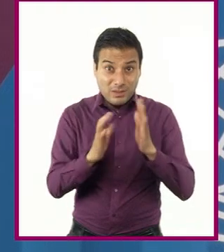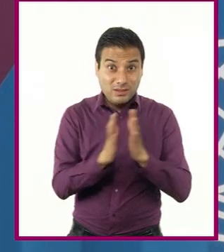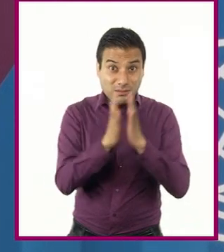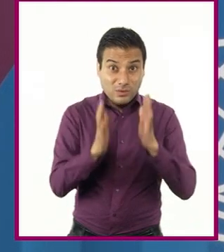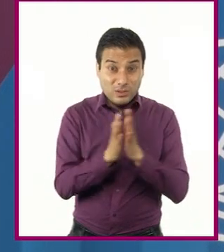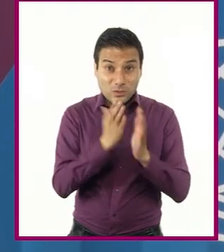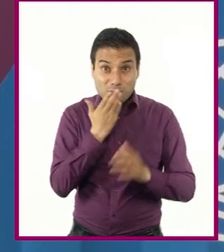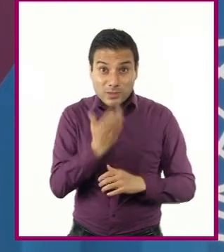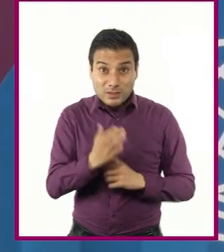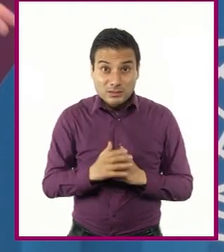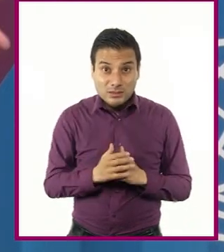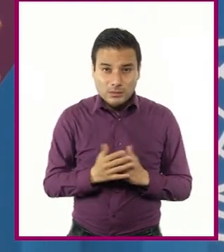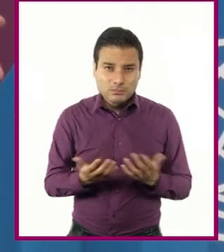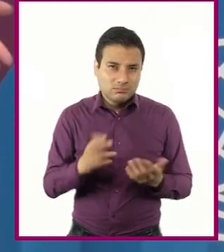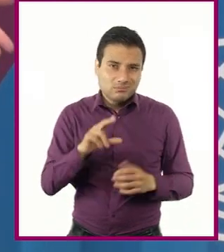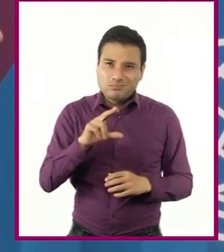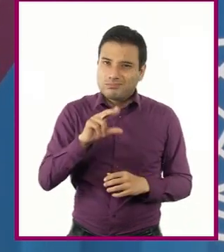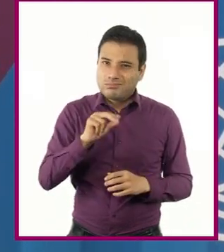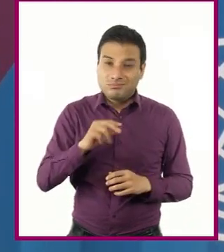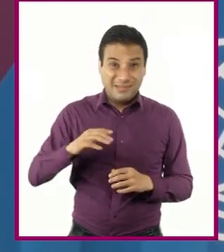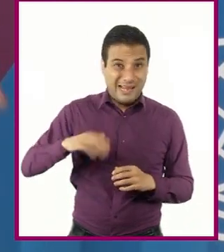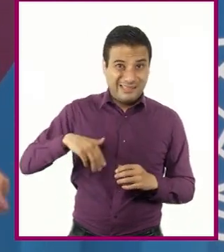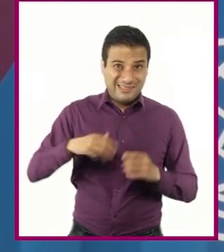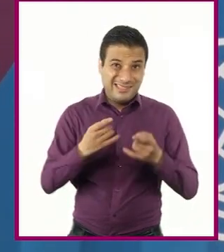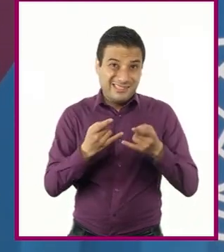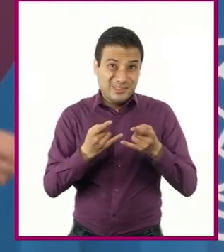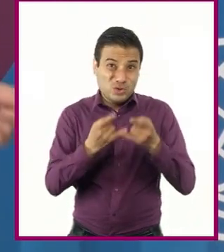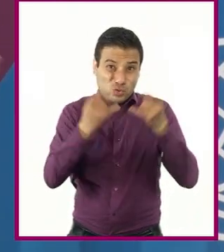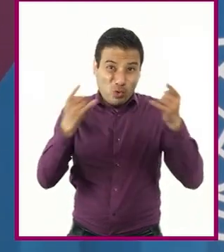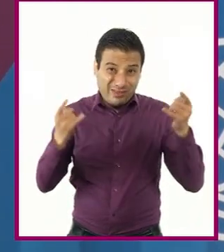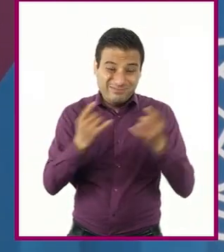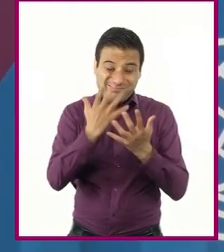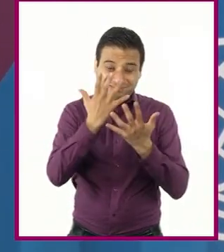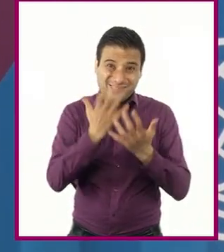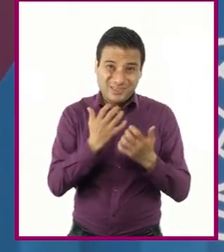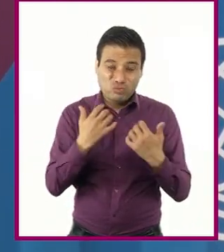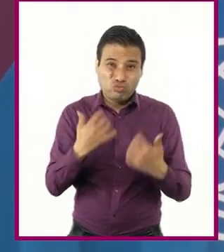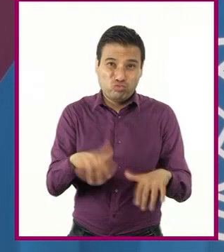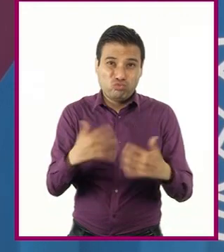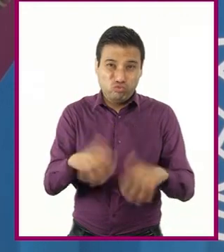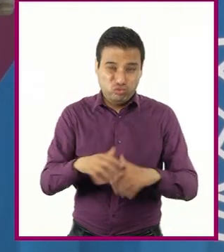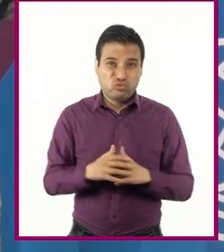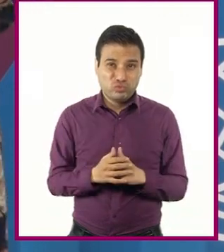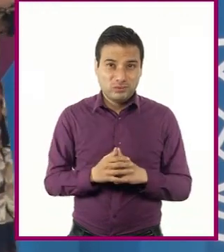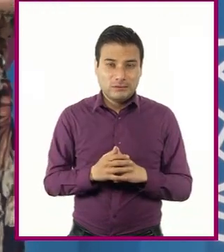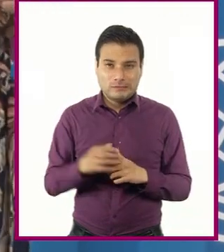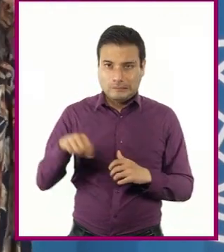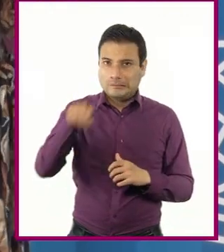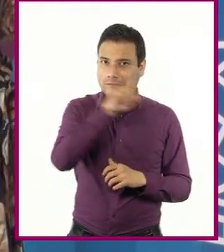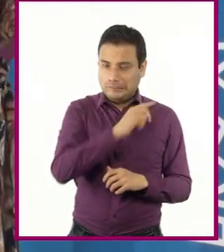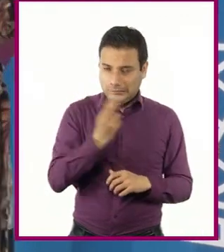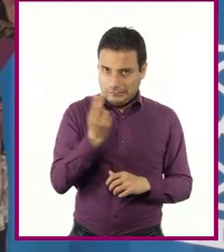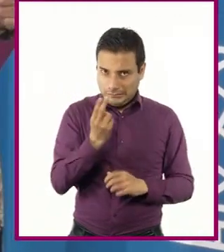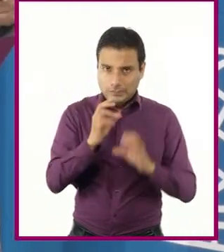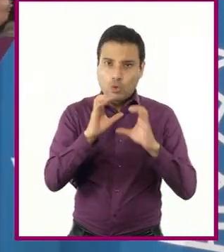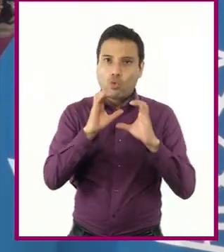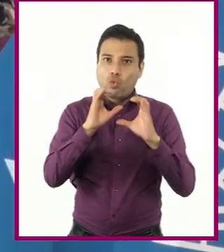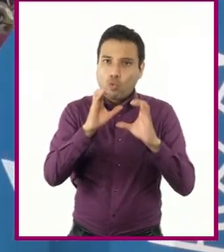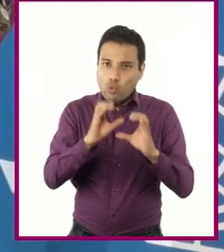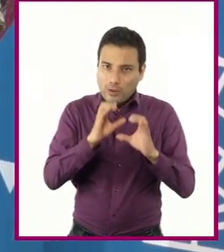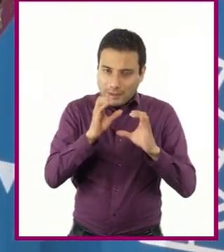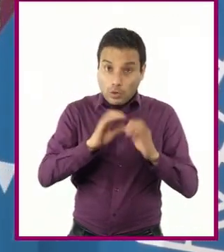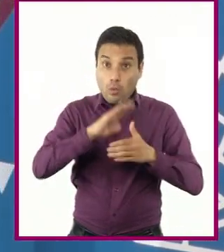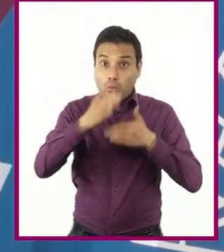anterior representa un episodio triste para la vida democrática de América Latina y una lección para no permitir que se